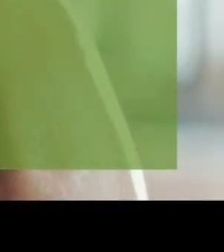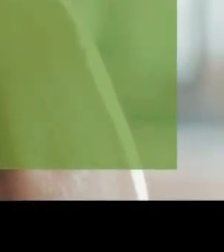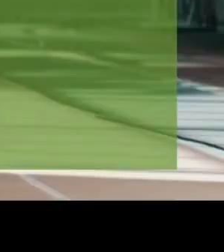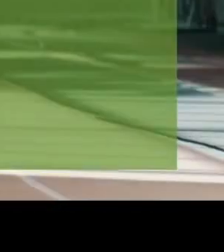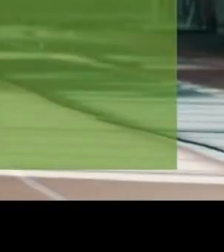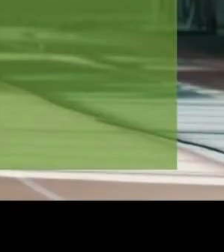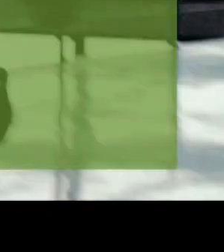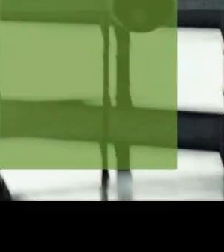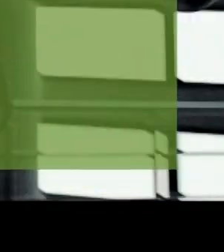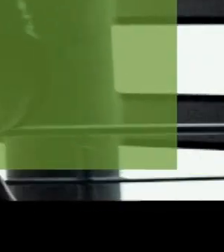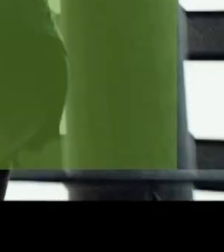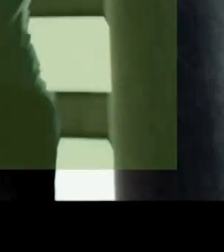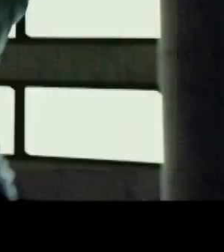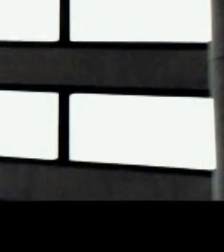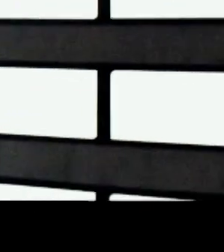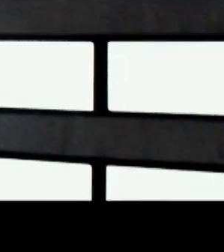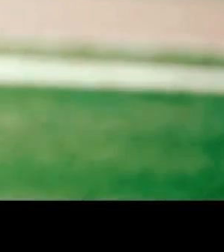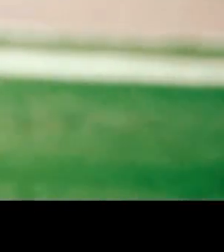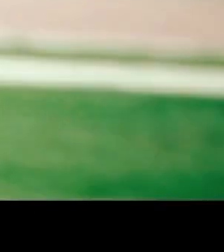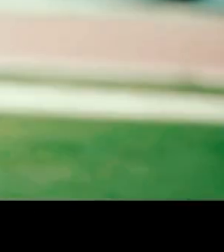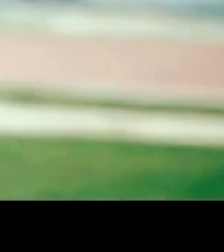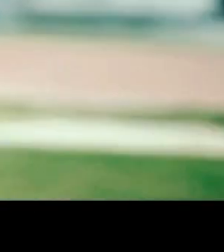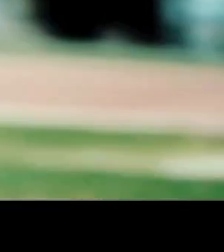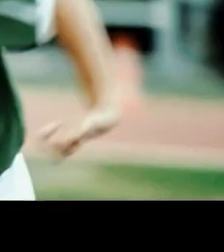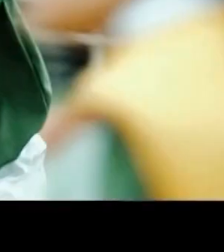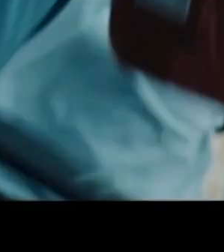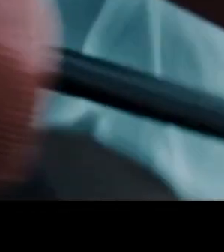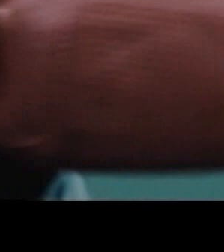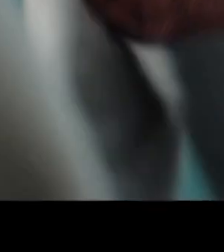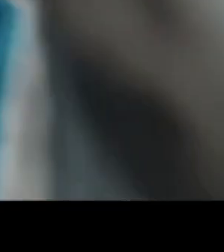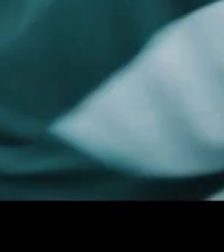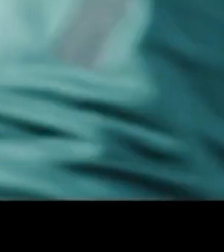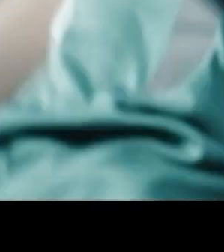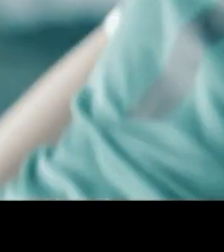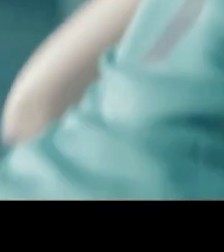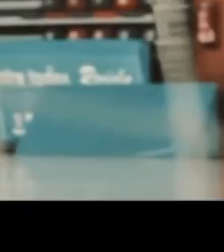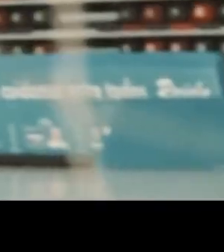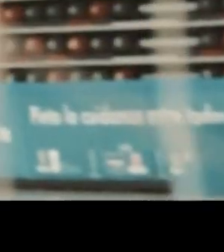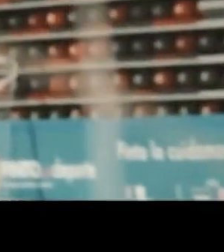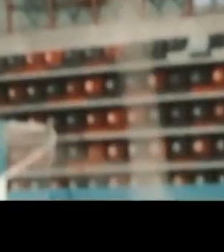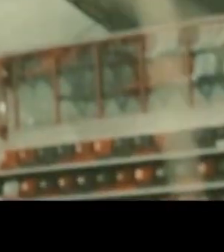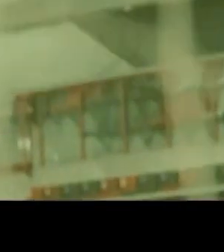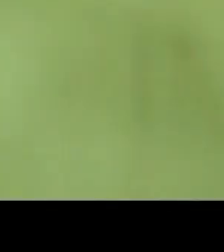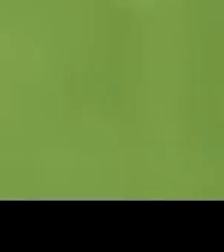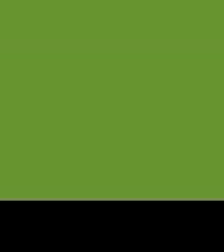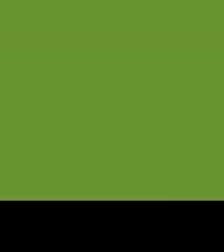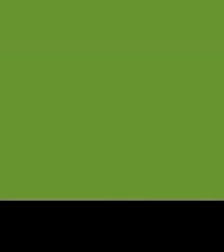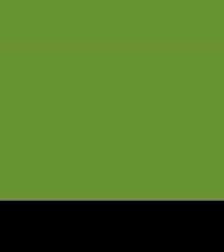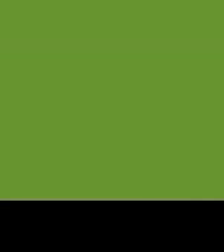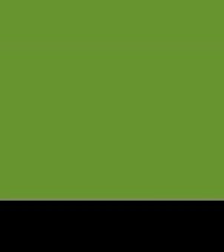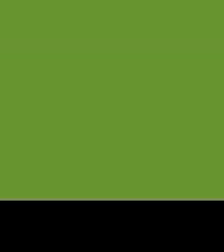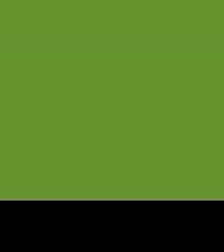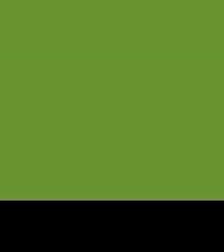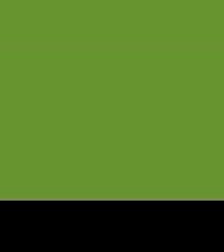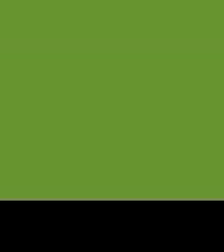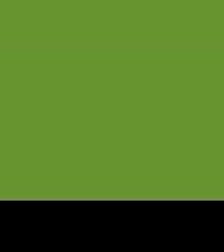Estamos consiguiendo que esto sea imparable. Iberdrola, orgulloso impulsor de la igualdad a través del deporte. Iberdrola,